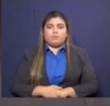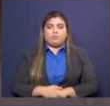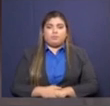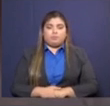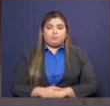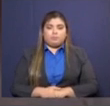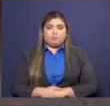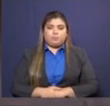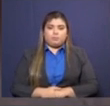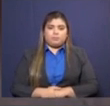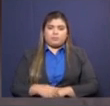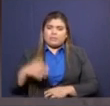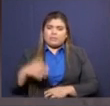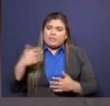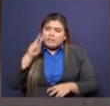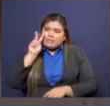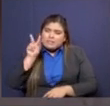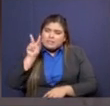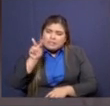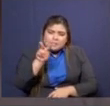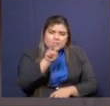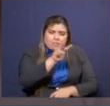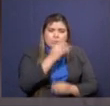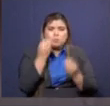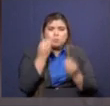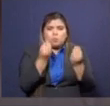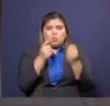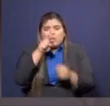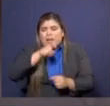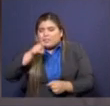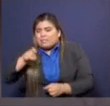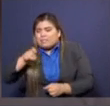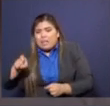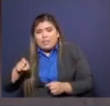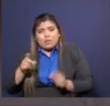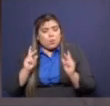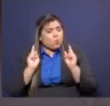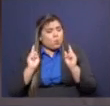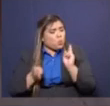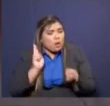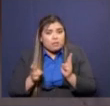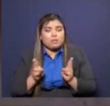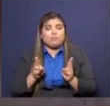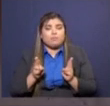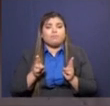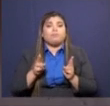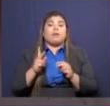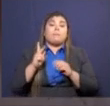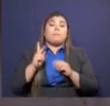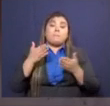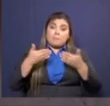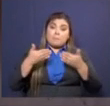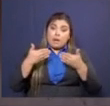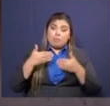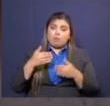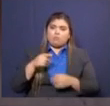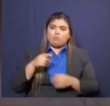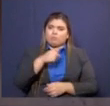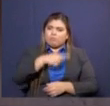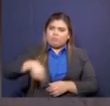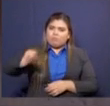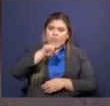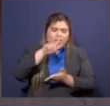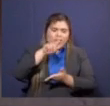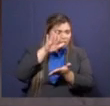Ante las necesidades presentes e inmediatas, el país puede tener la seguridad